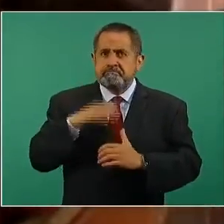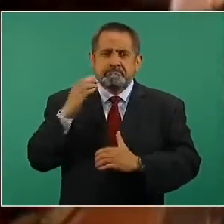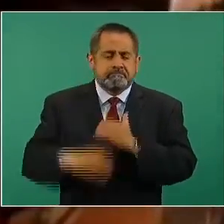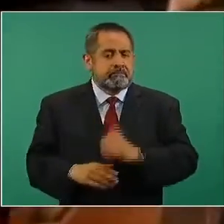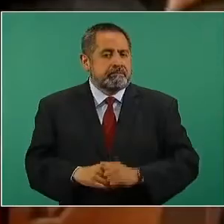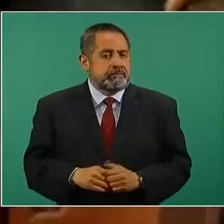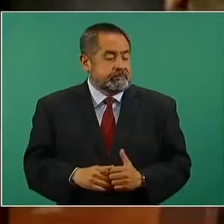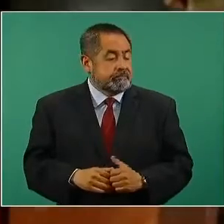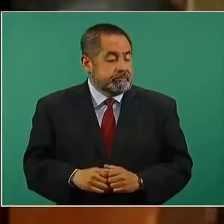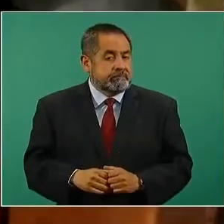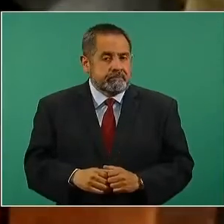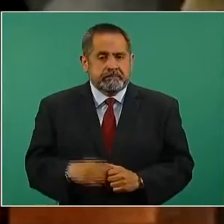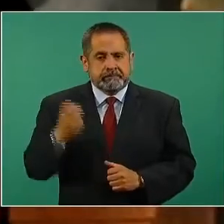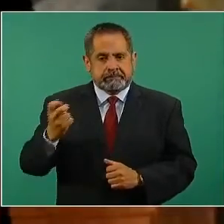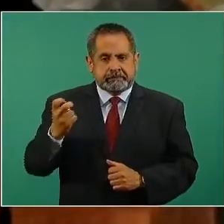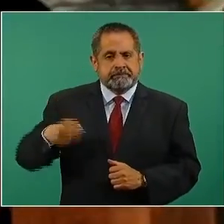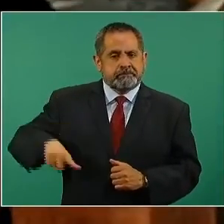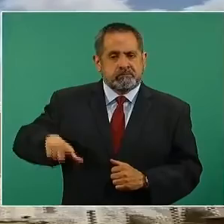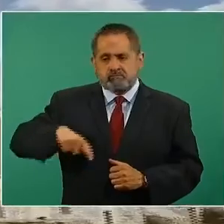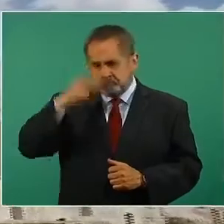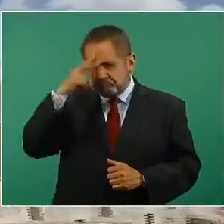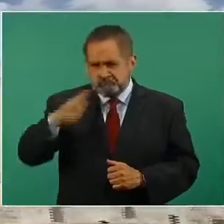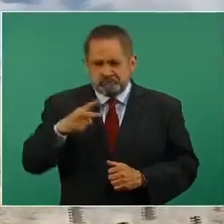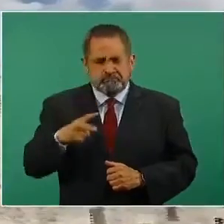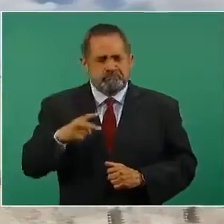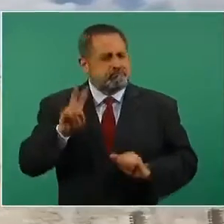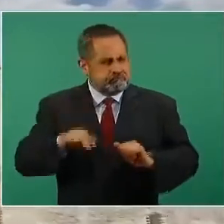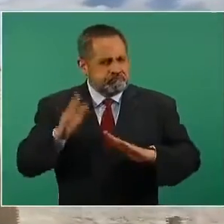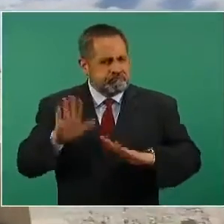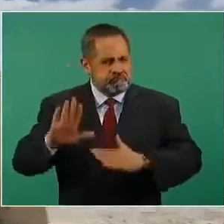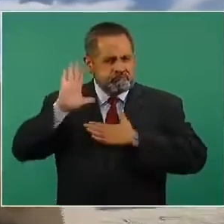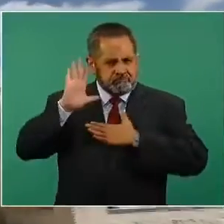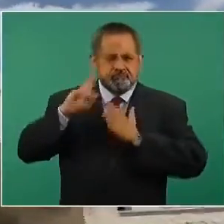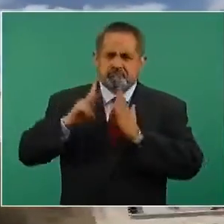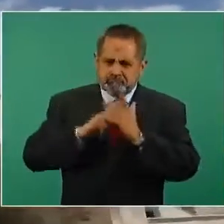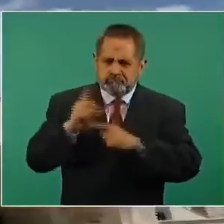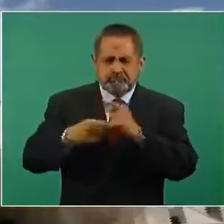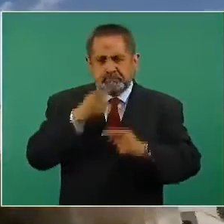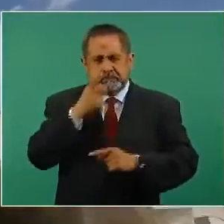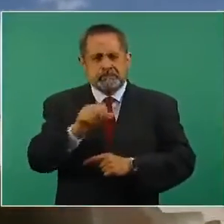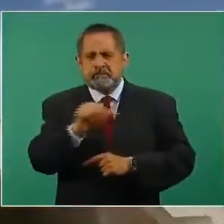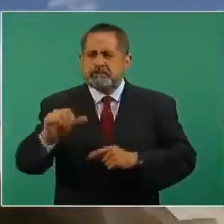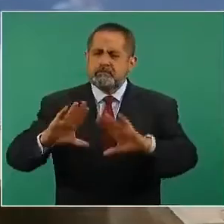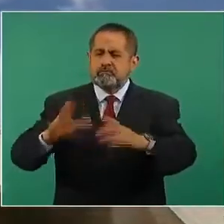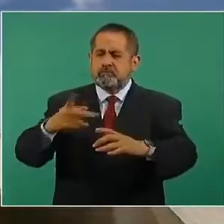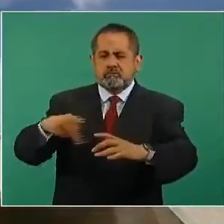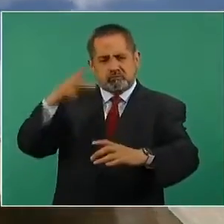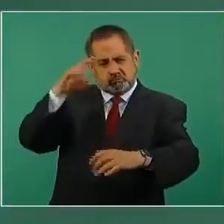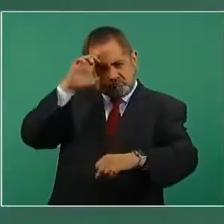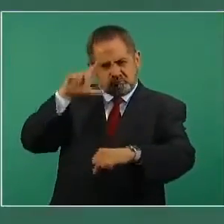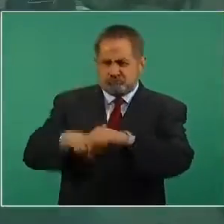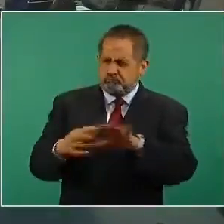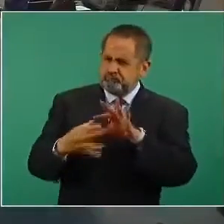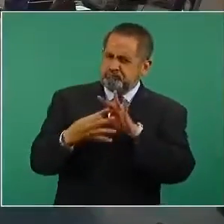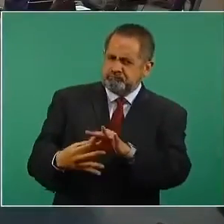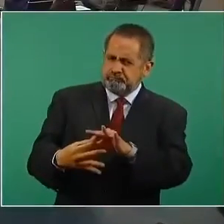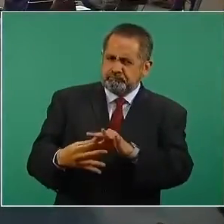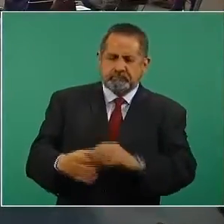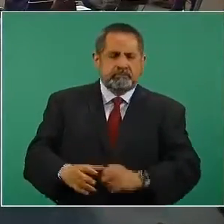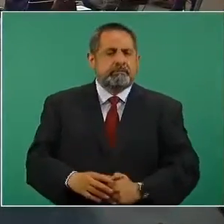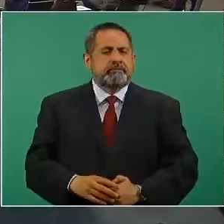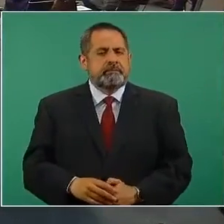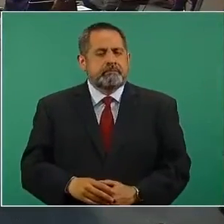Con estas acciones, el Gobierno de México refrenda su compromiso con las comunidades y su cultura.